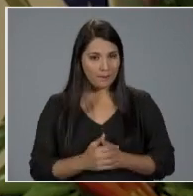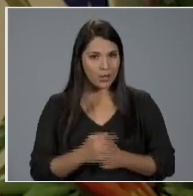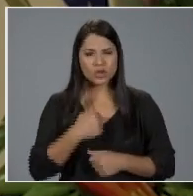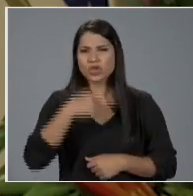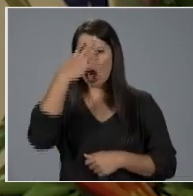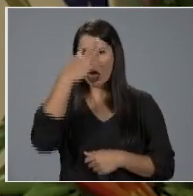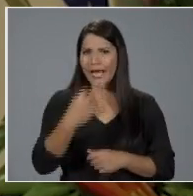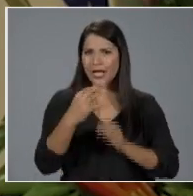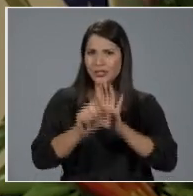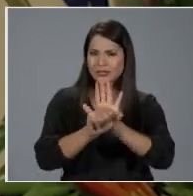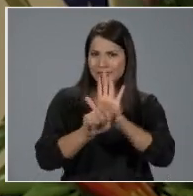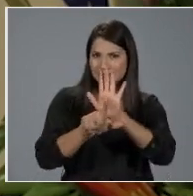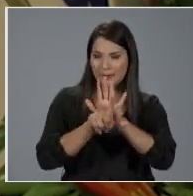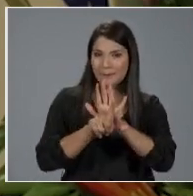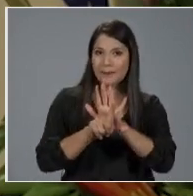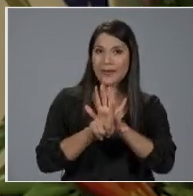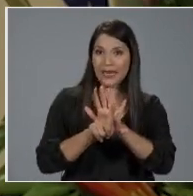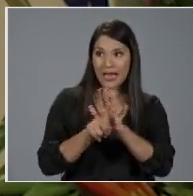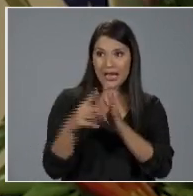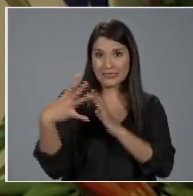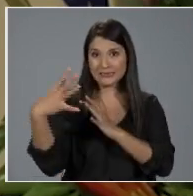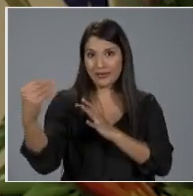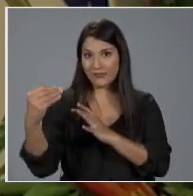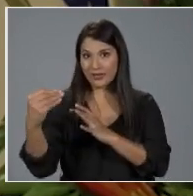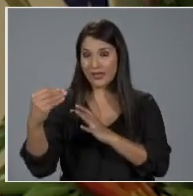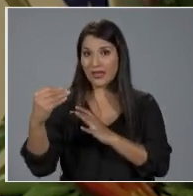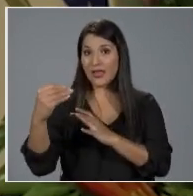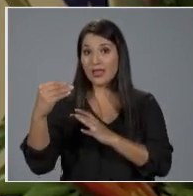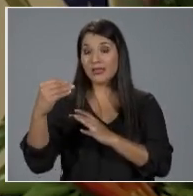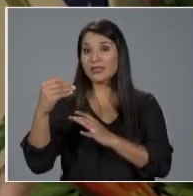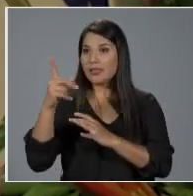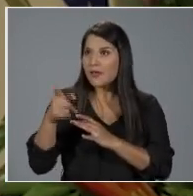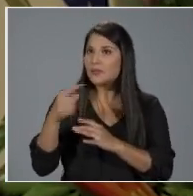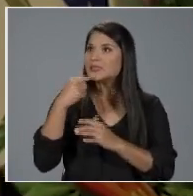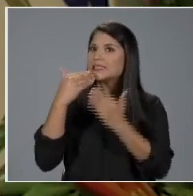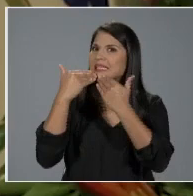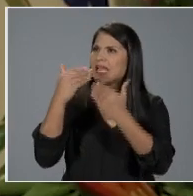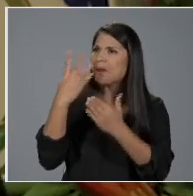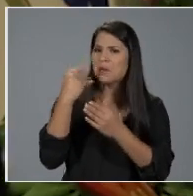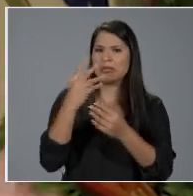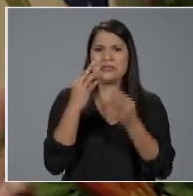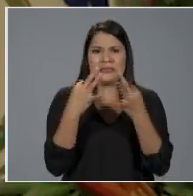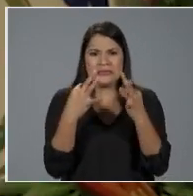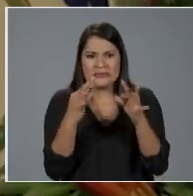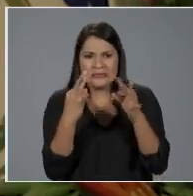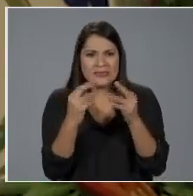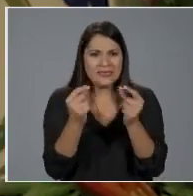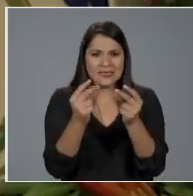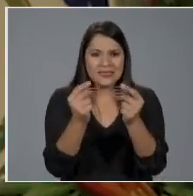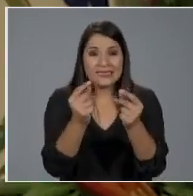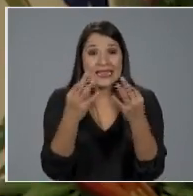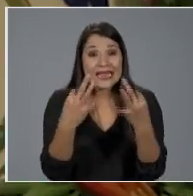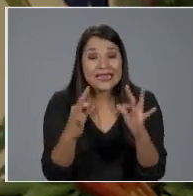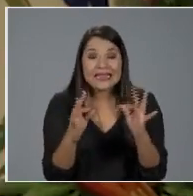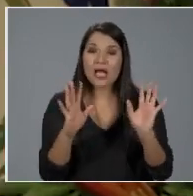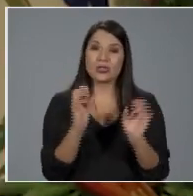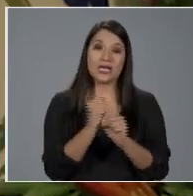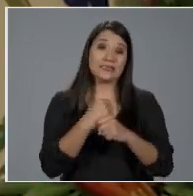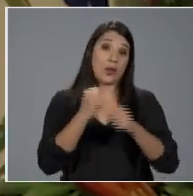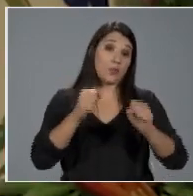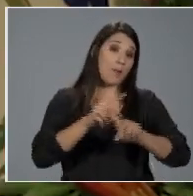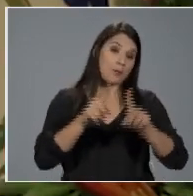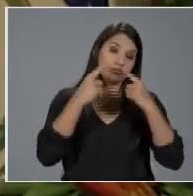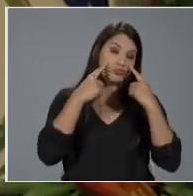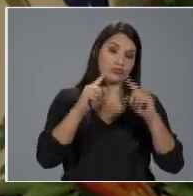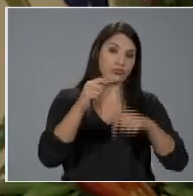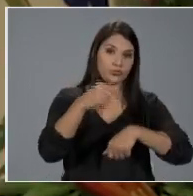la asamblea que se va, hay que estarles agradecida, porque corrieron e hicieron lo más posible, pero bueno, no les alcanzó el